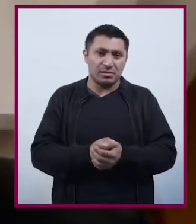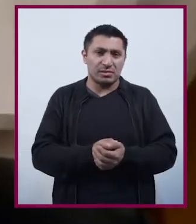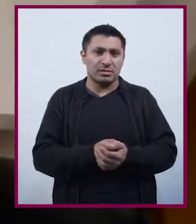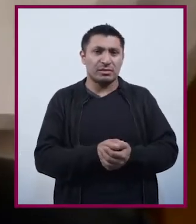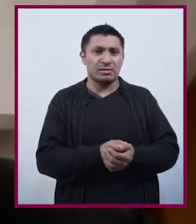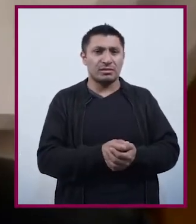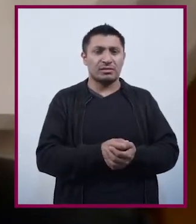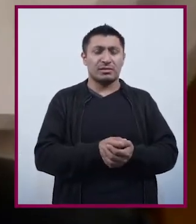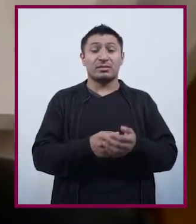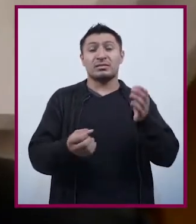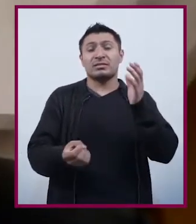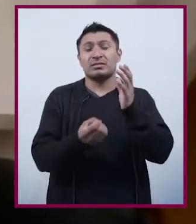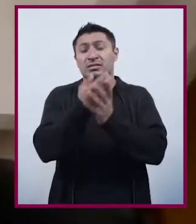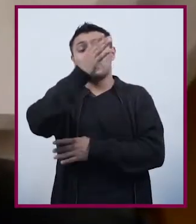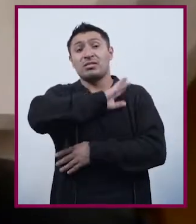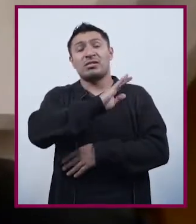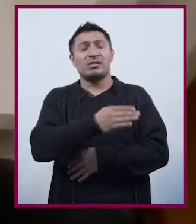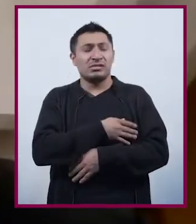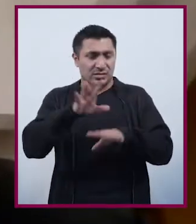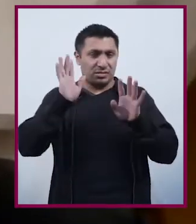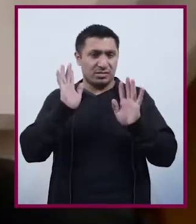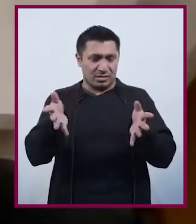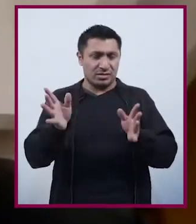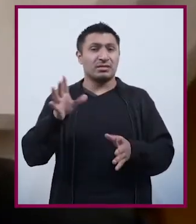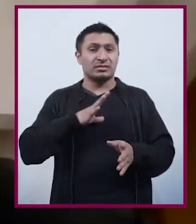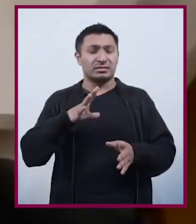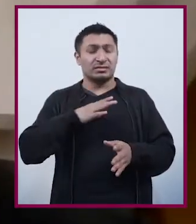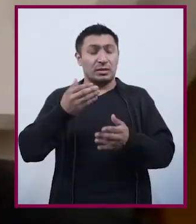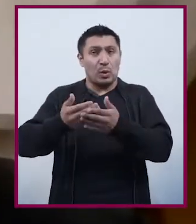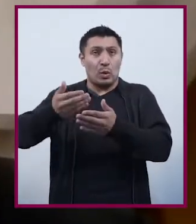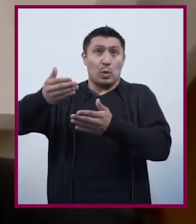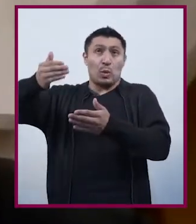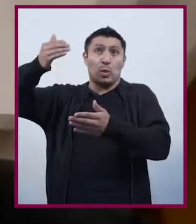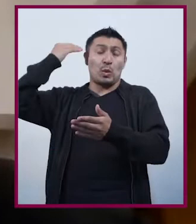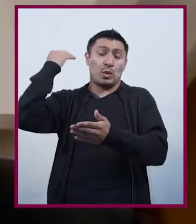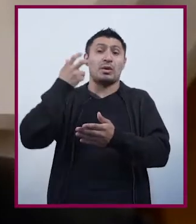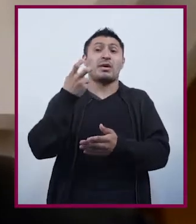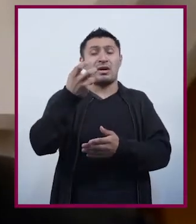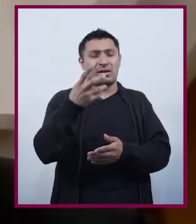desde que la Nueva España existe